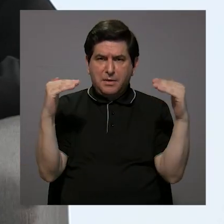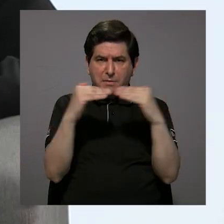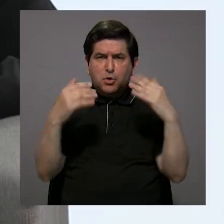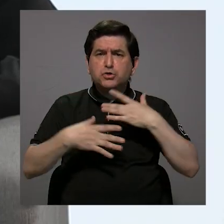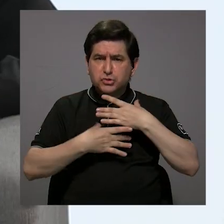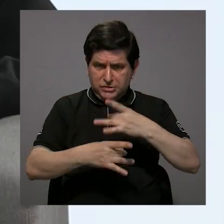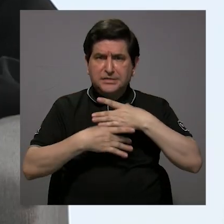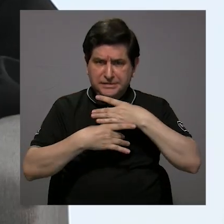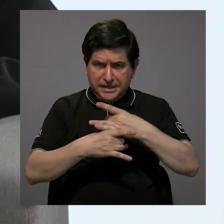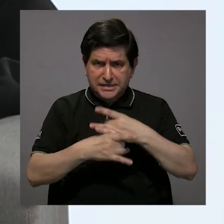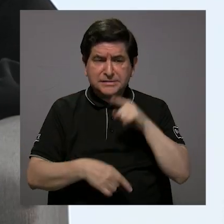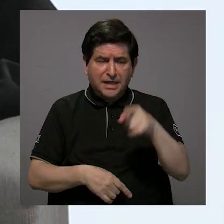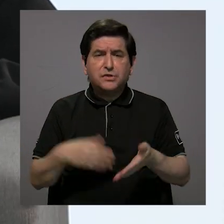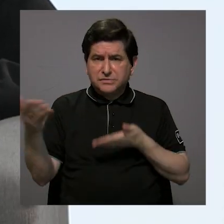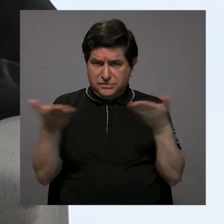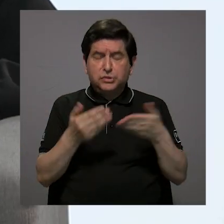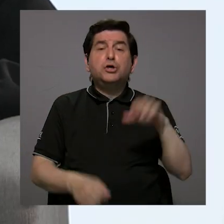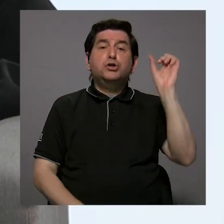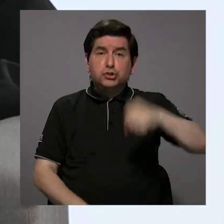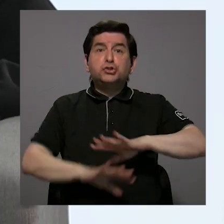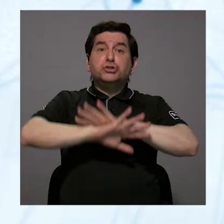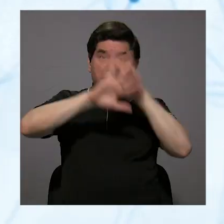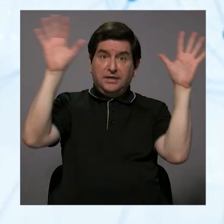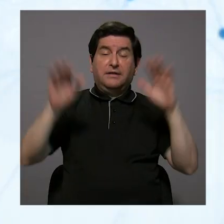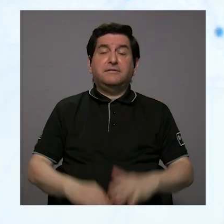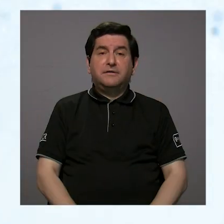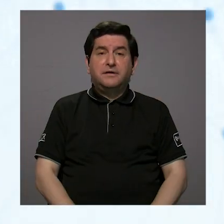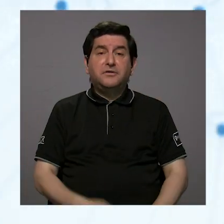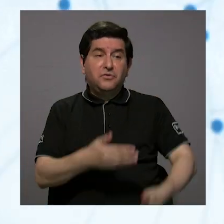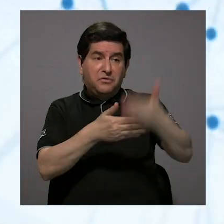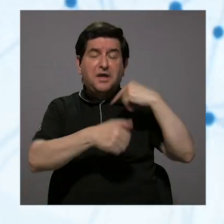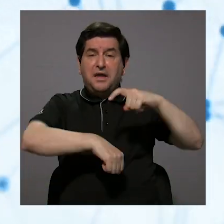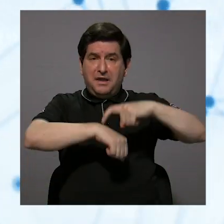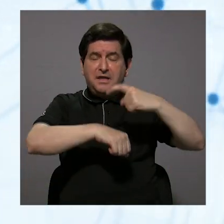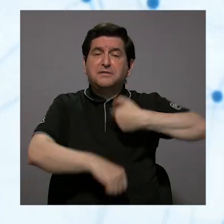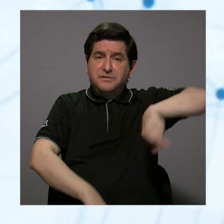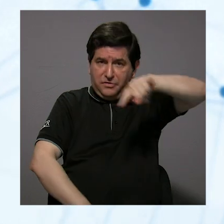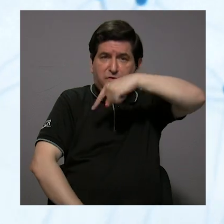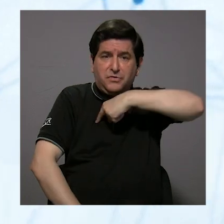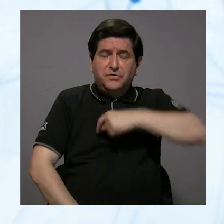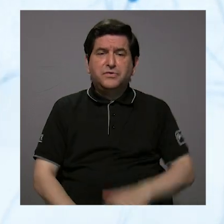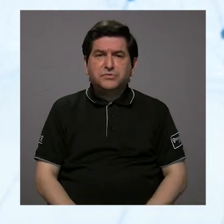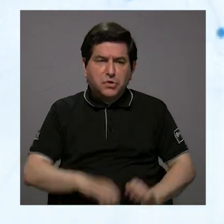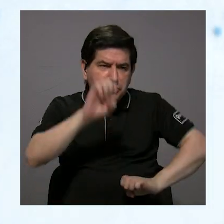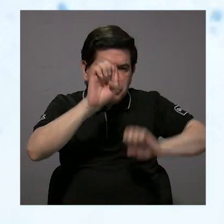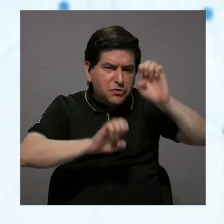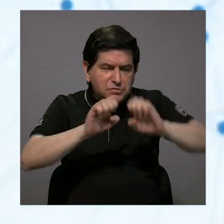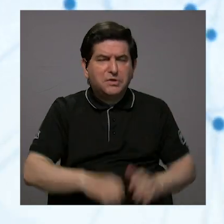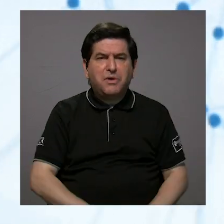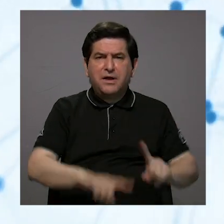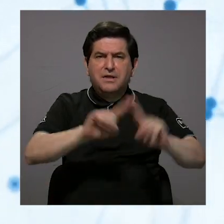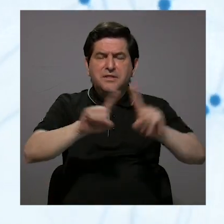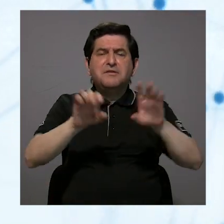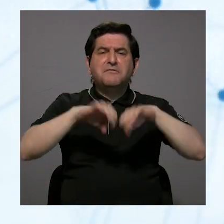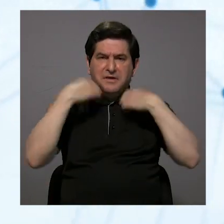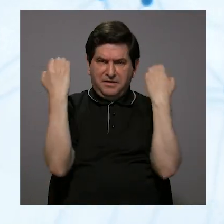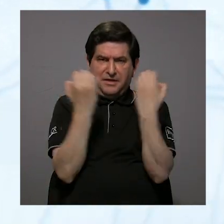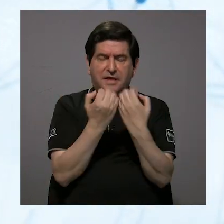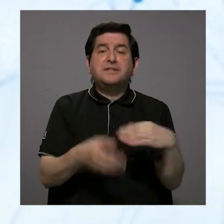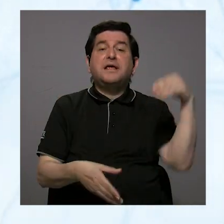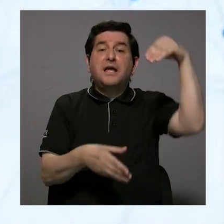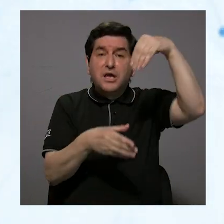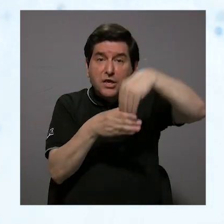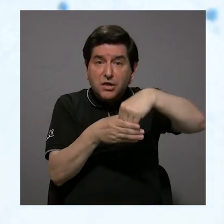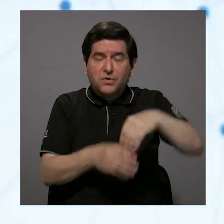primera división interesados en estos servicios? Sí, claro. En el pasado hemos hecho evaluaciones con varios de los